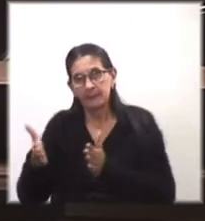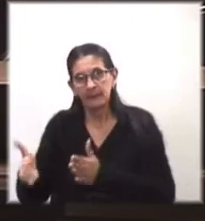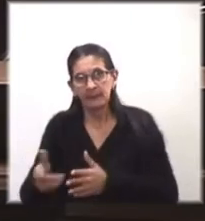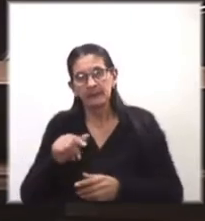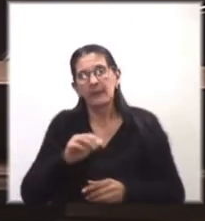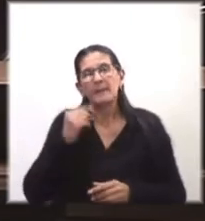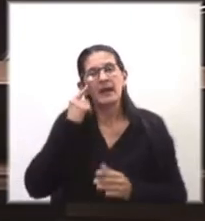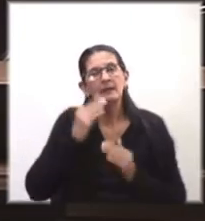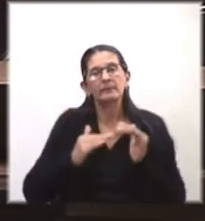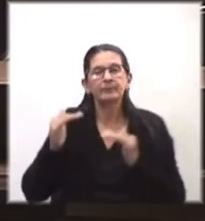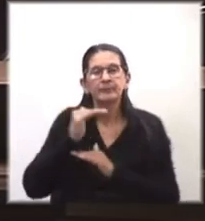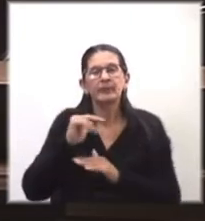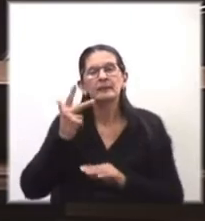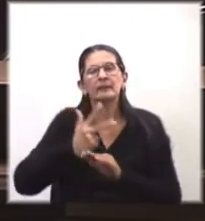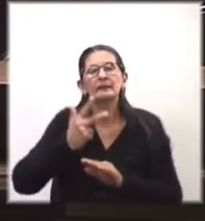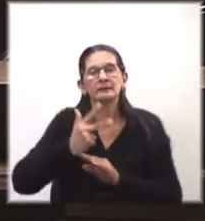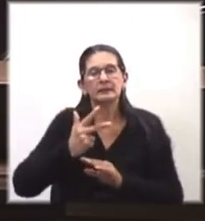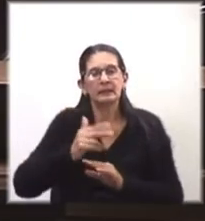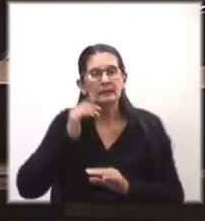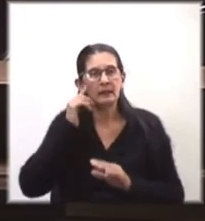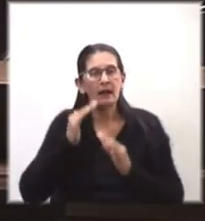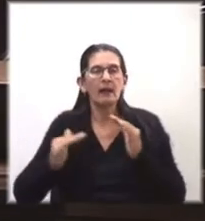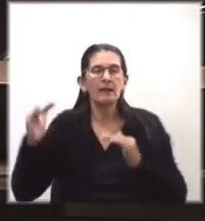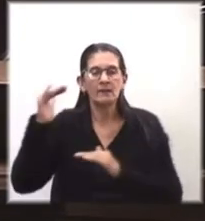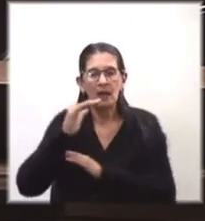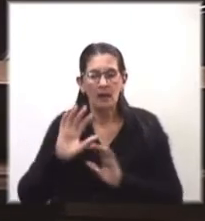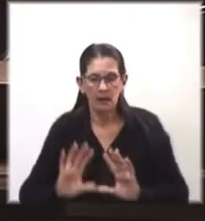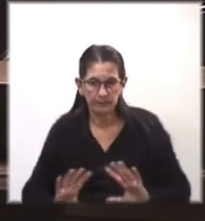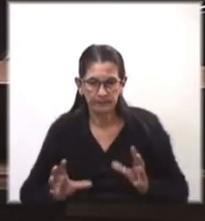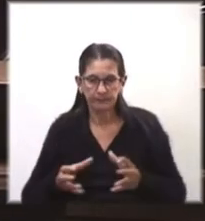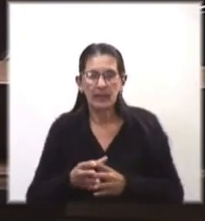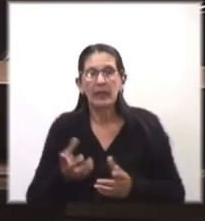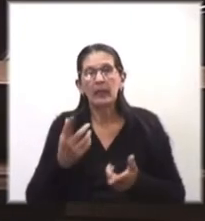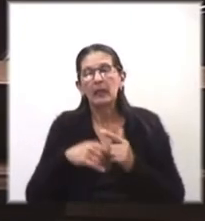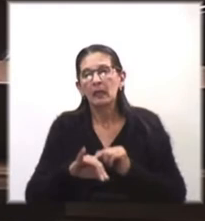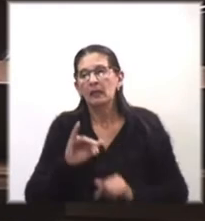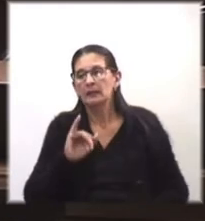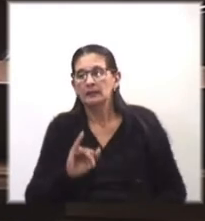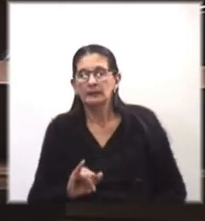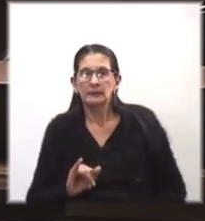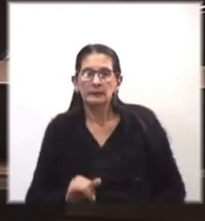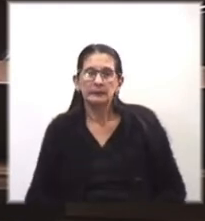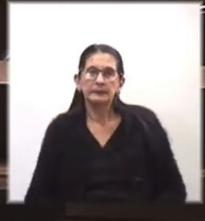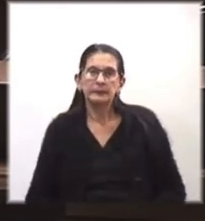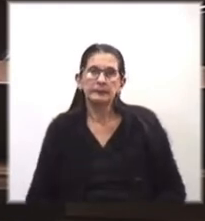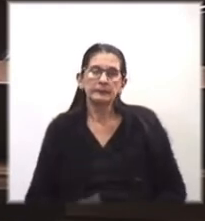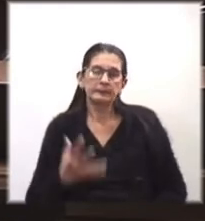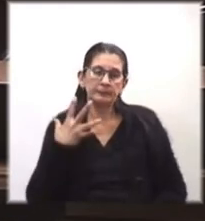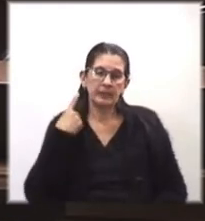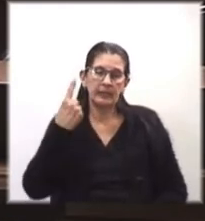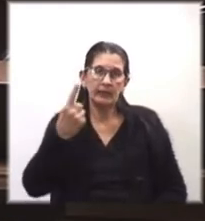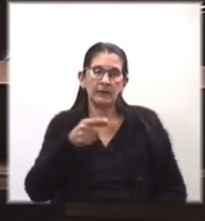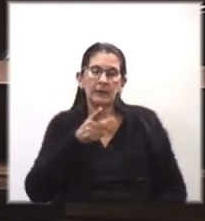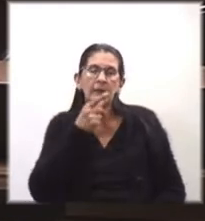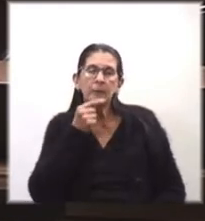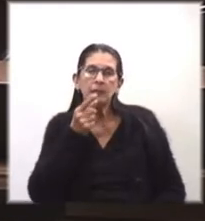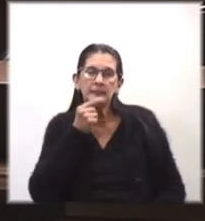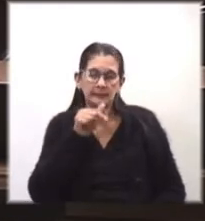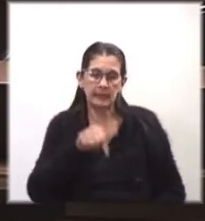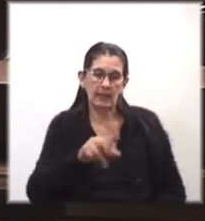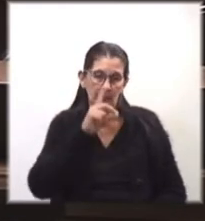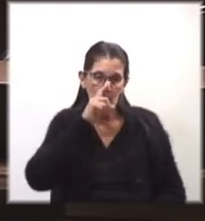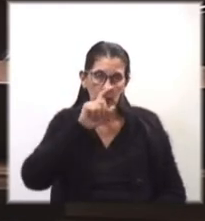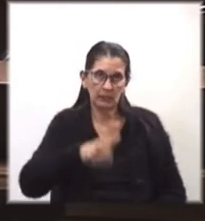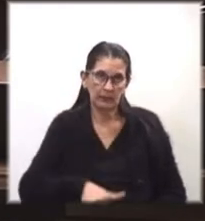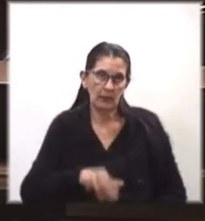de tercer nivel en la cual estaban todos conformados. Y el jefe de policía de Montevideo, en ese